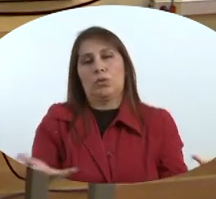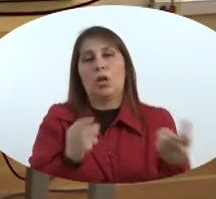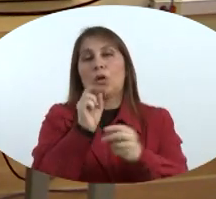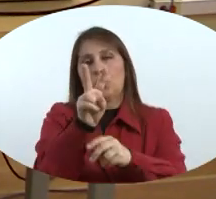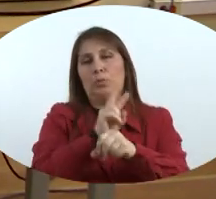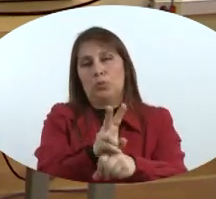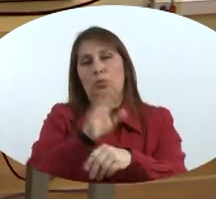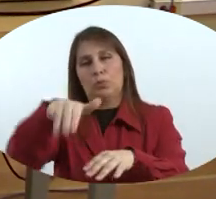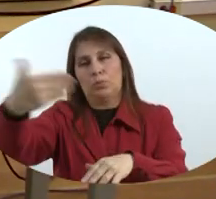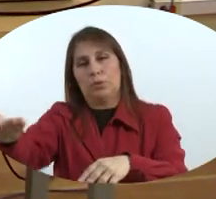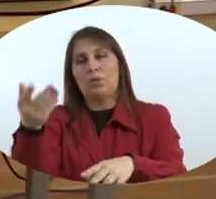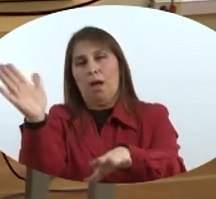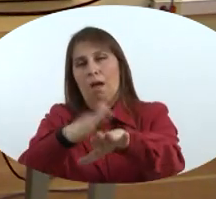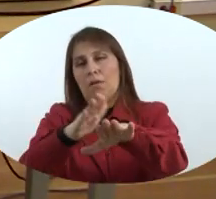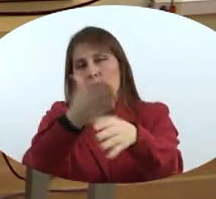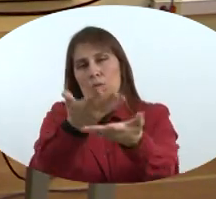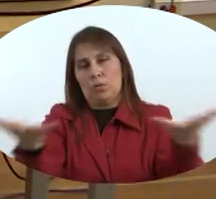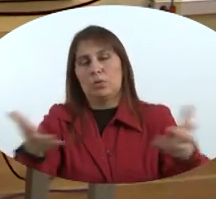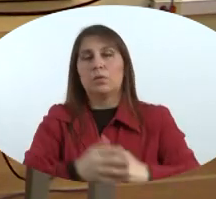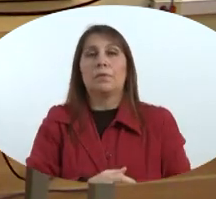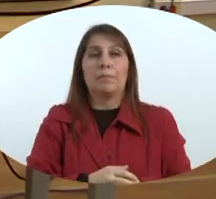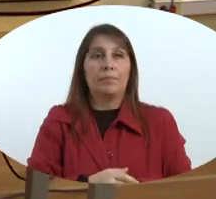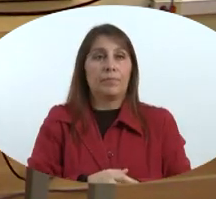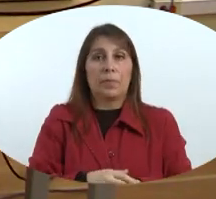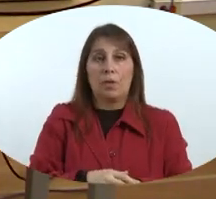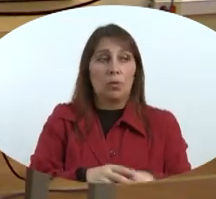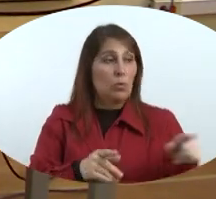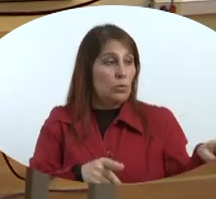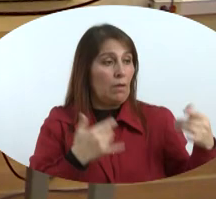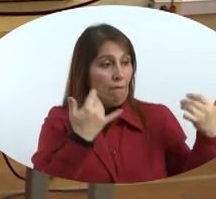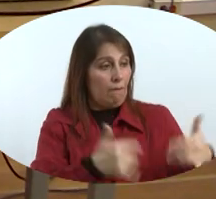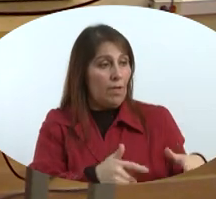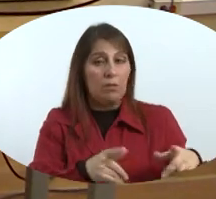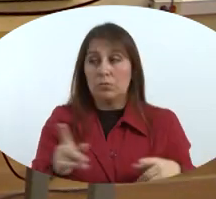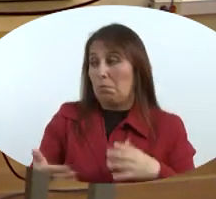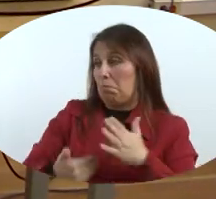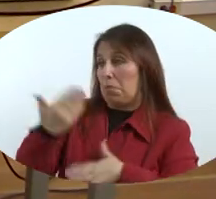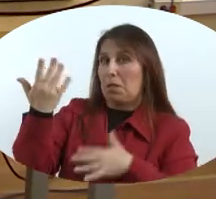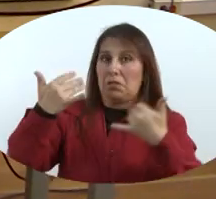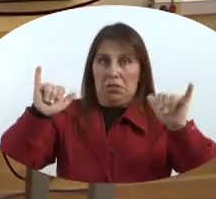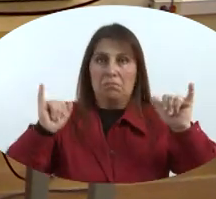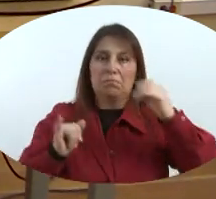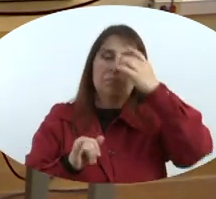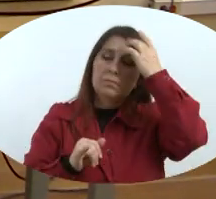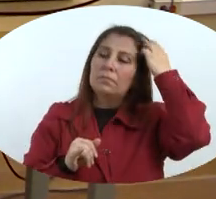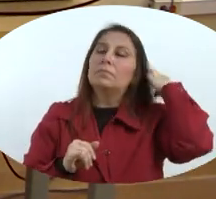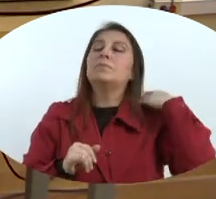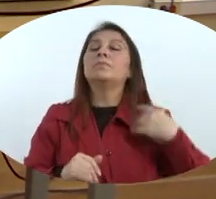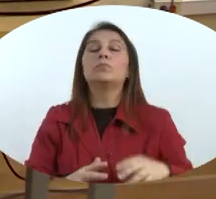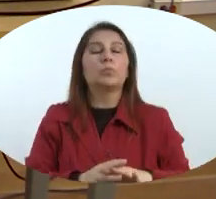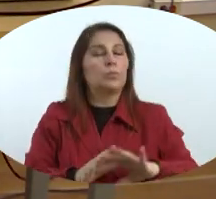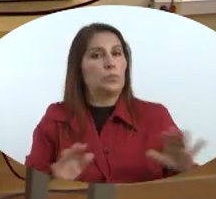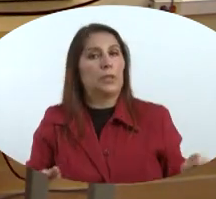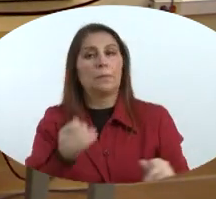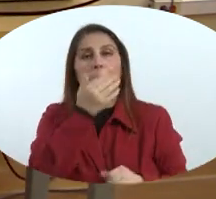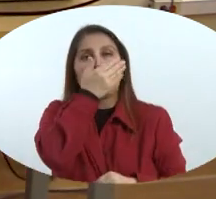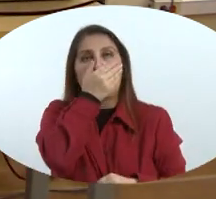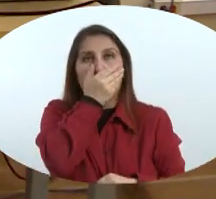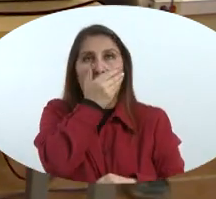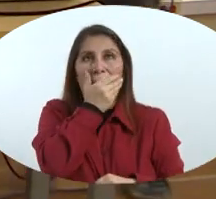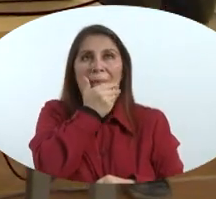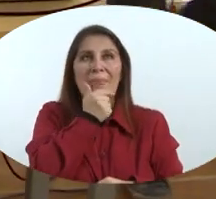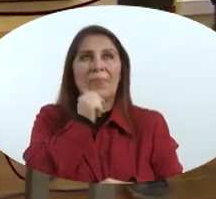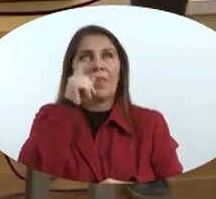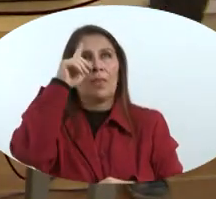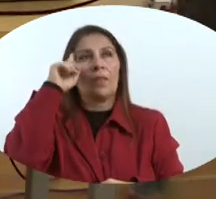dos minutos que vamos a dar arrancamos si ustedes terminaron ustedes comienzan y ustedes terminan bueno